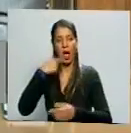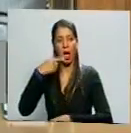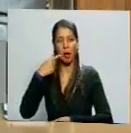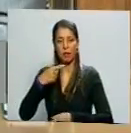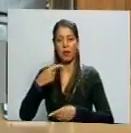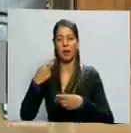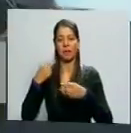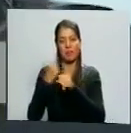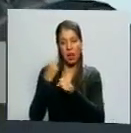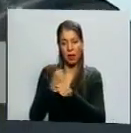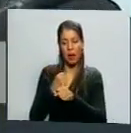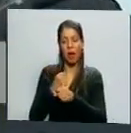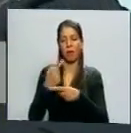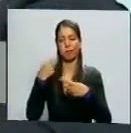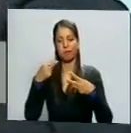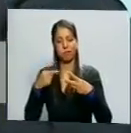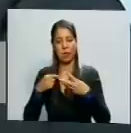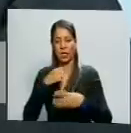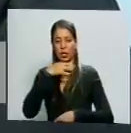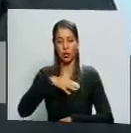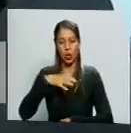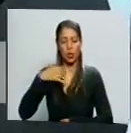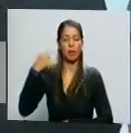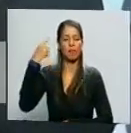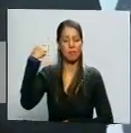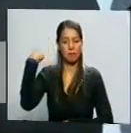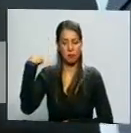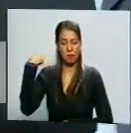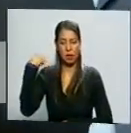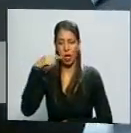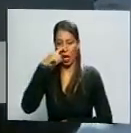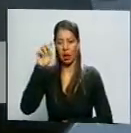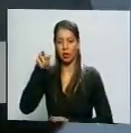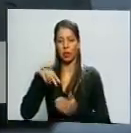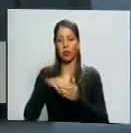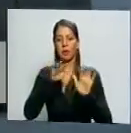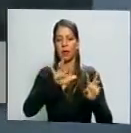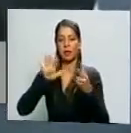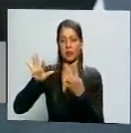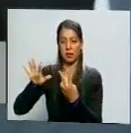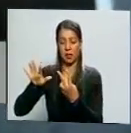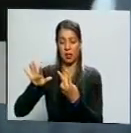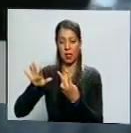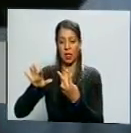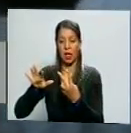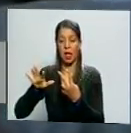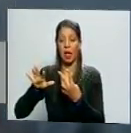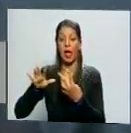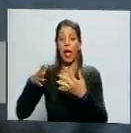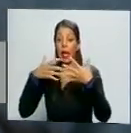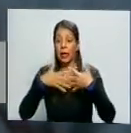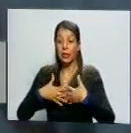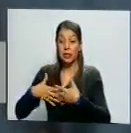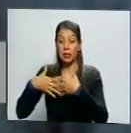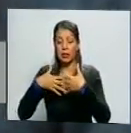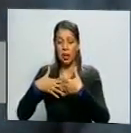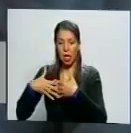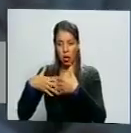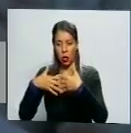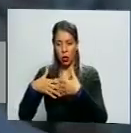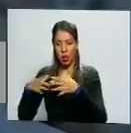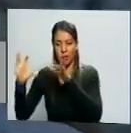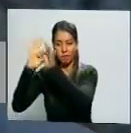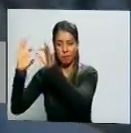balance de los acontecimientos acaecidos en nuestro país durante el año 2017, donde el imperio norteamericano y sus